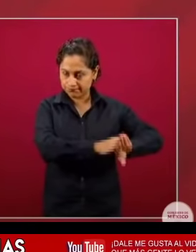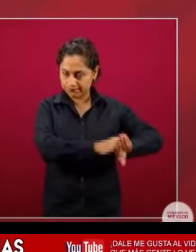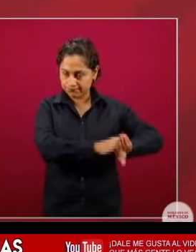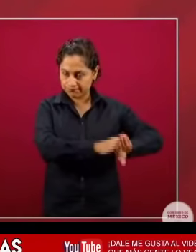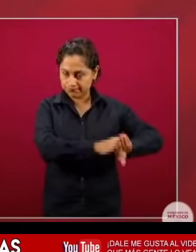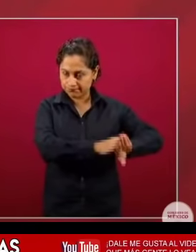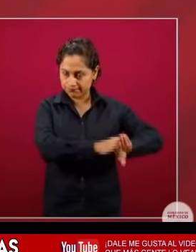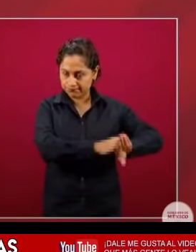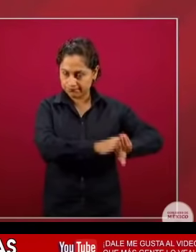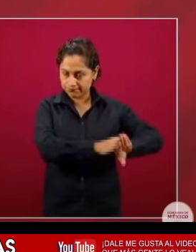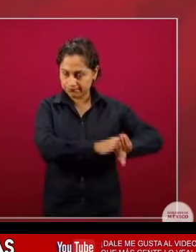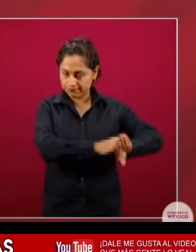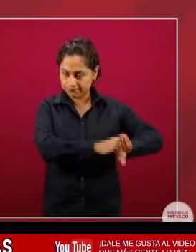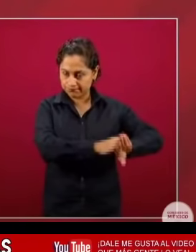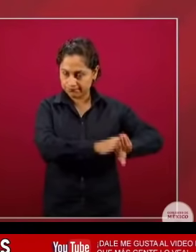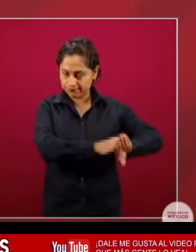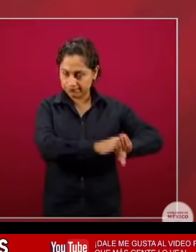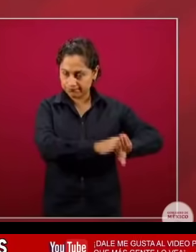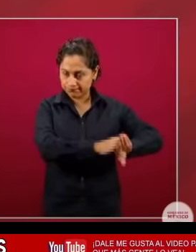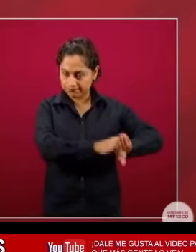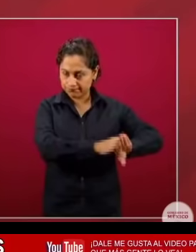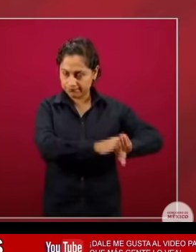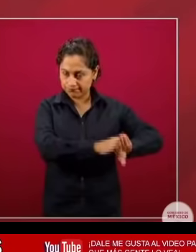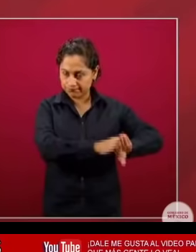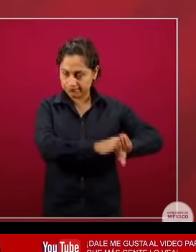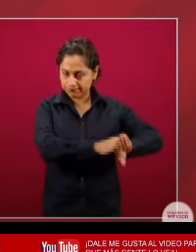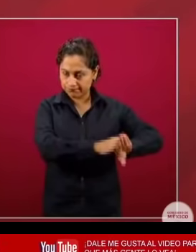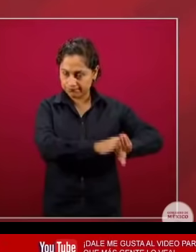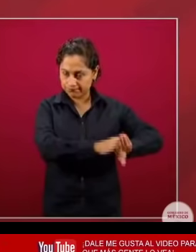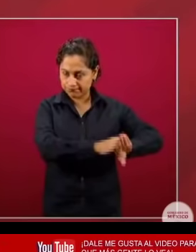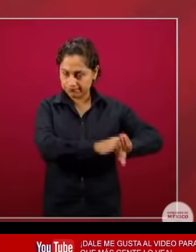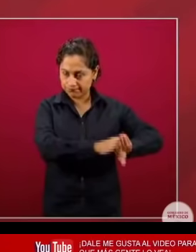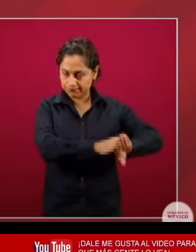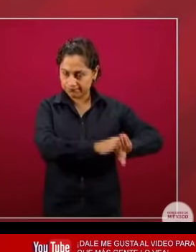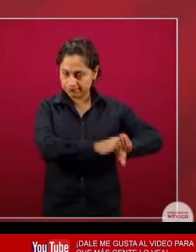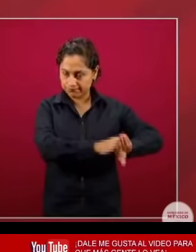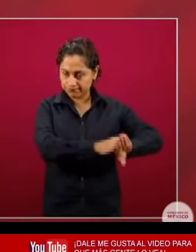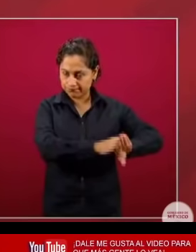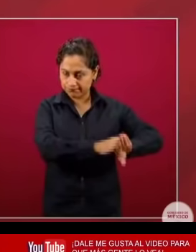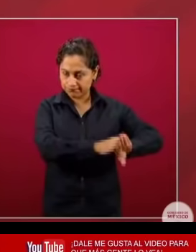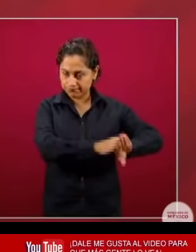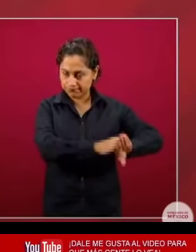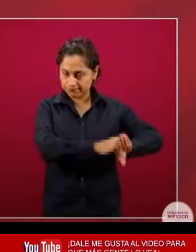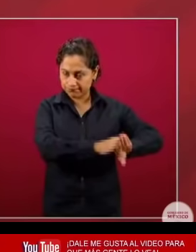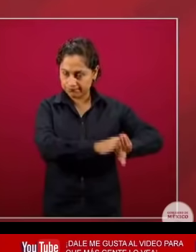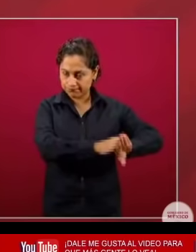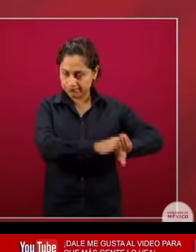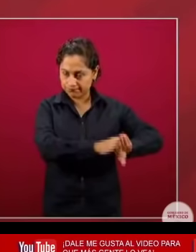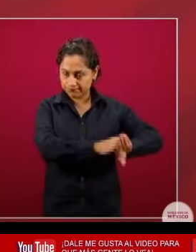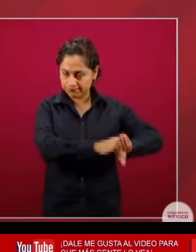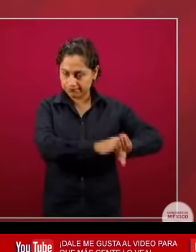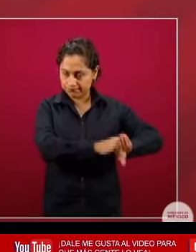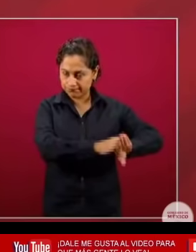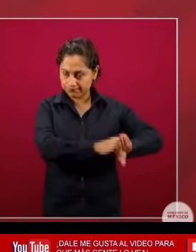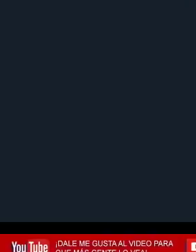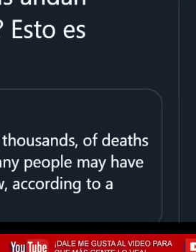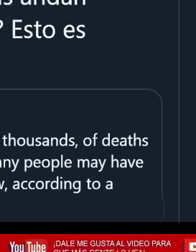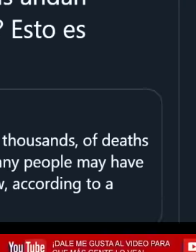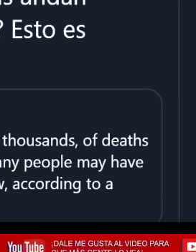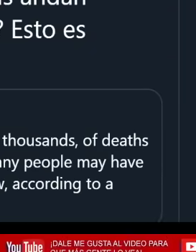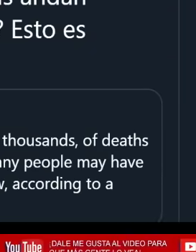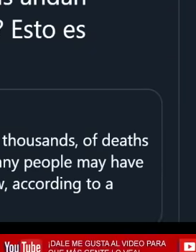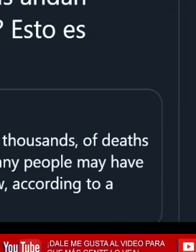a alguien que quiere registrar su partido político bueno ya se lo dio el instituto nacional